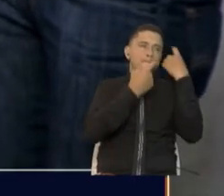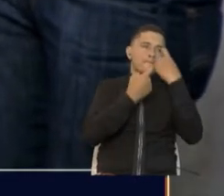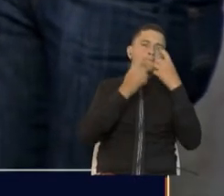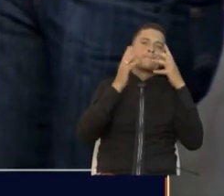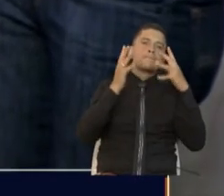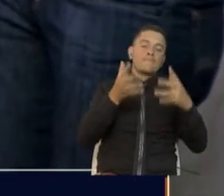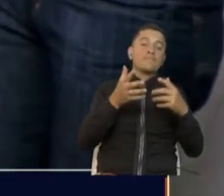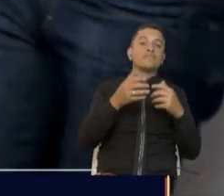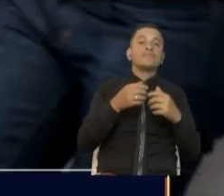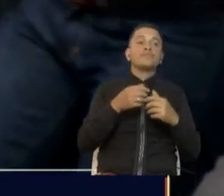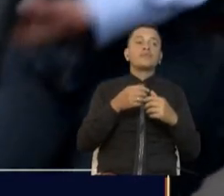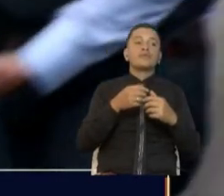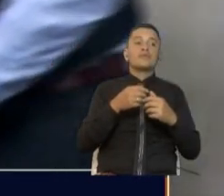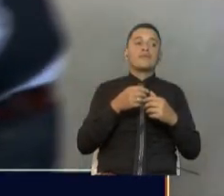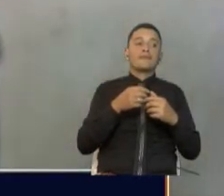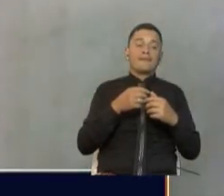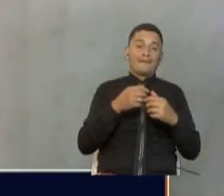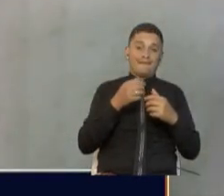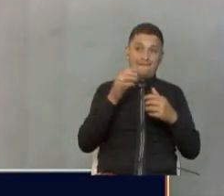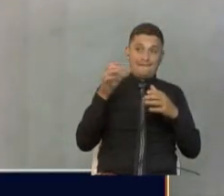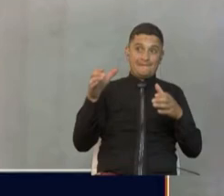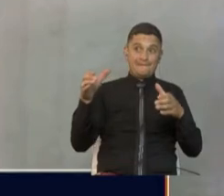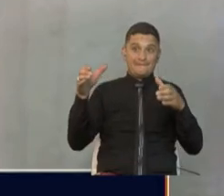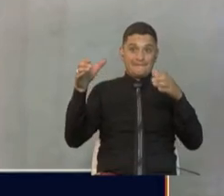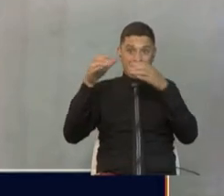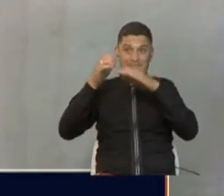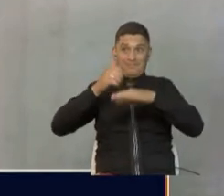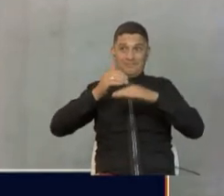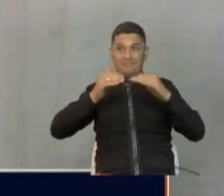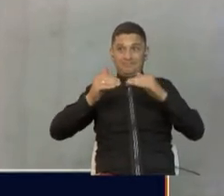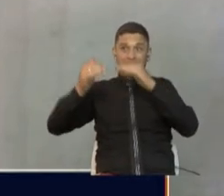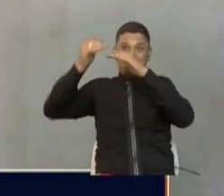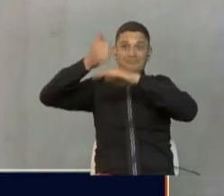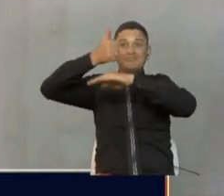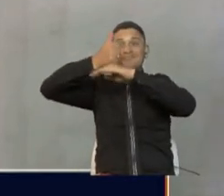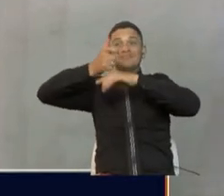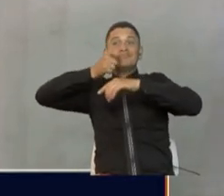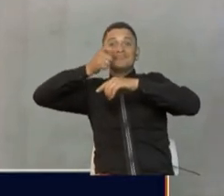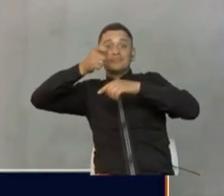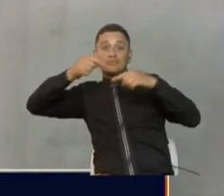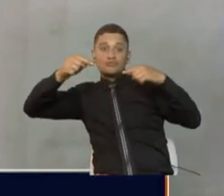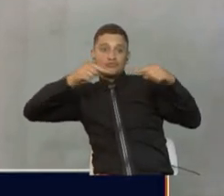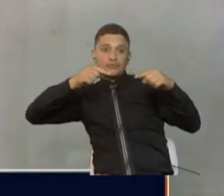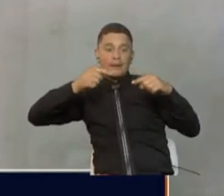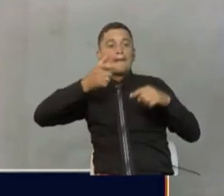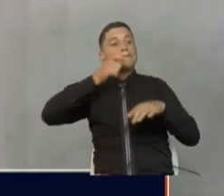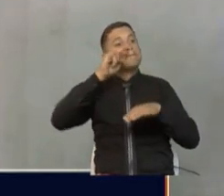que la superintendencia vigilaba, inspeccionaba, pero no controlaba.